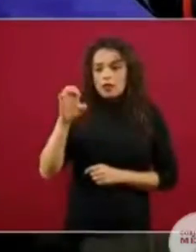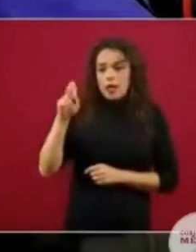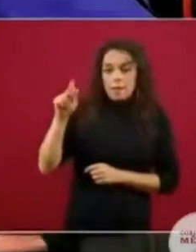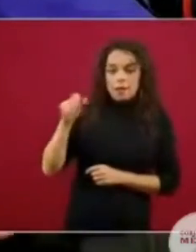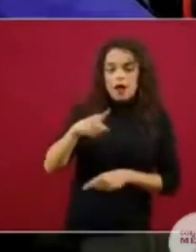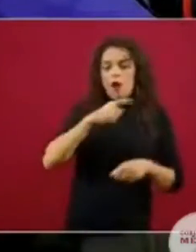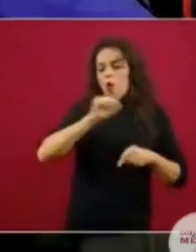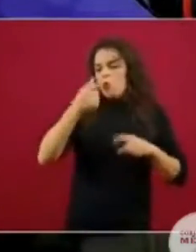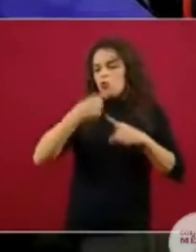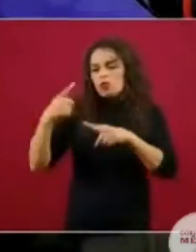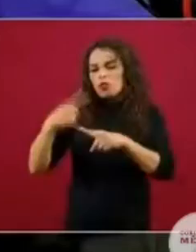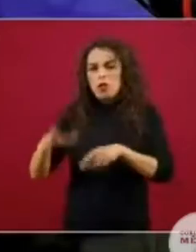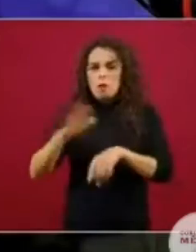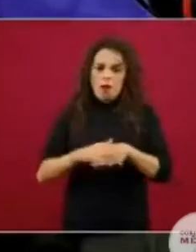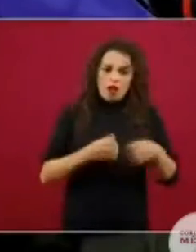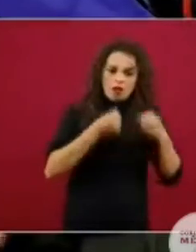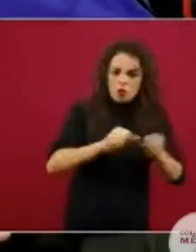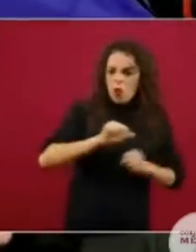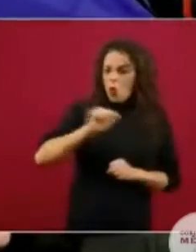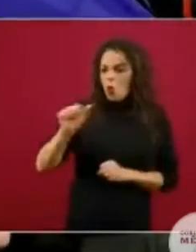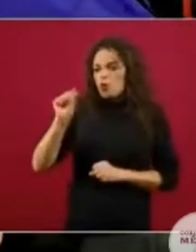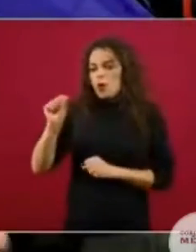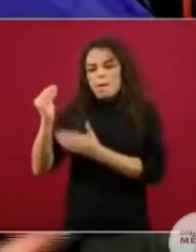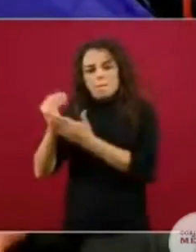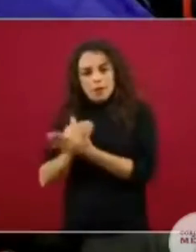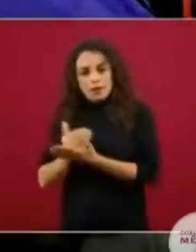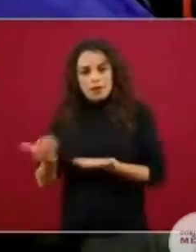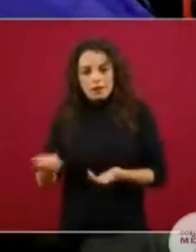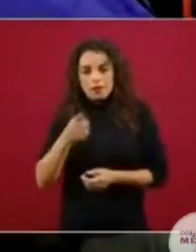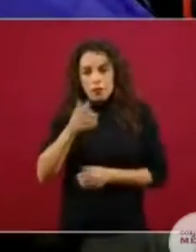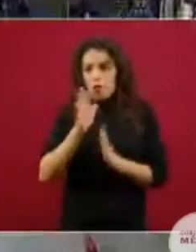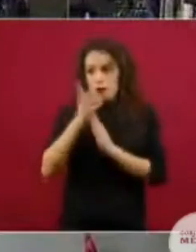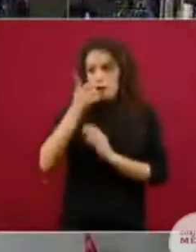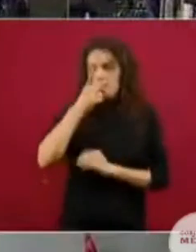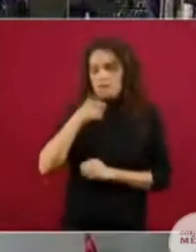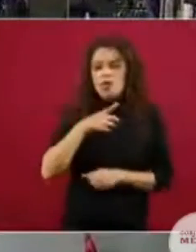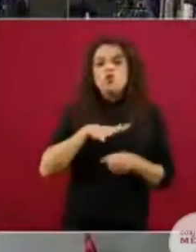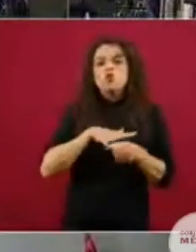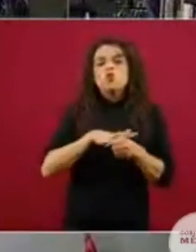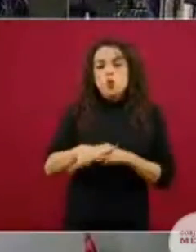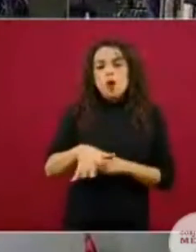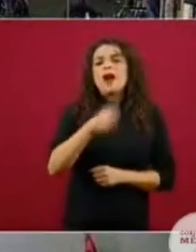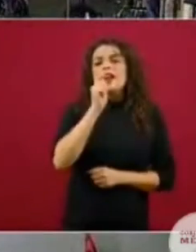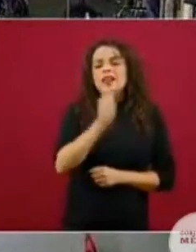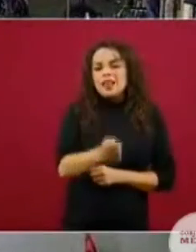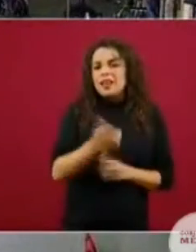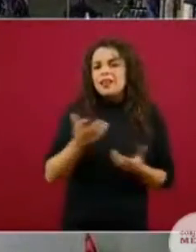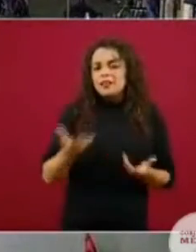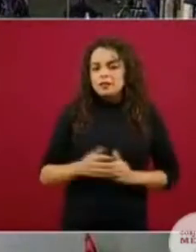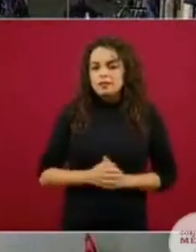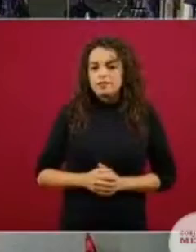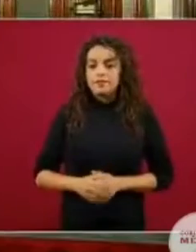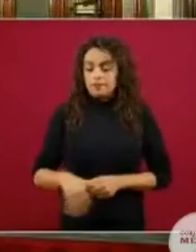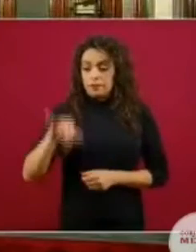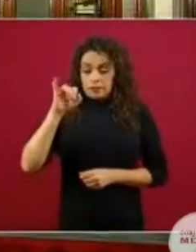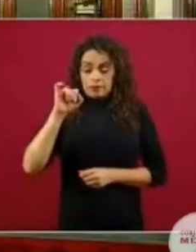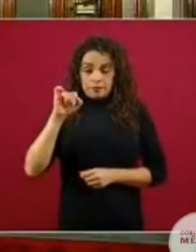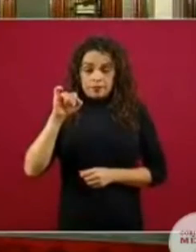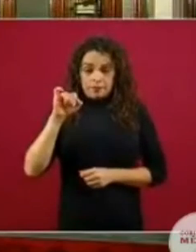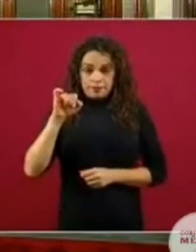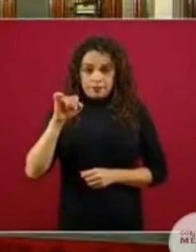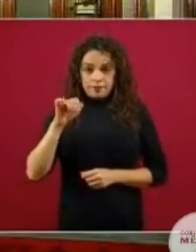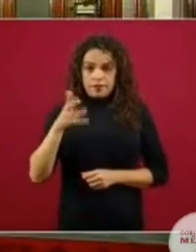otras se conoce cuáles tendrán el compuesto o estas acciones y precisamente se ha trabajado y esa es una